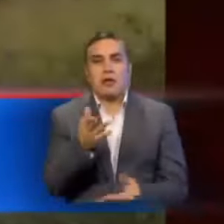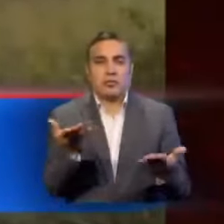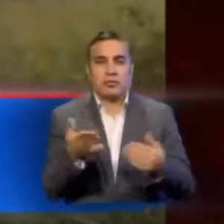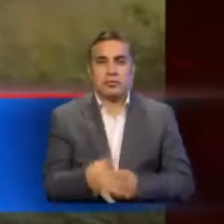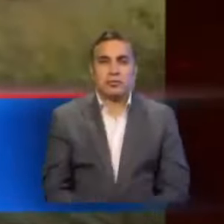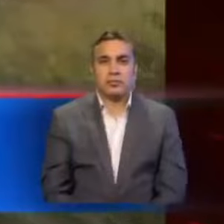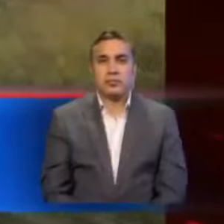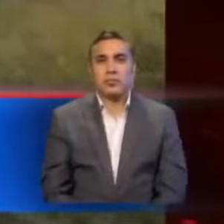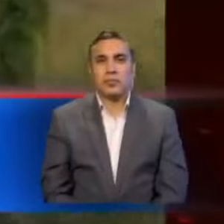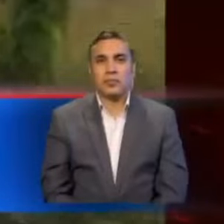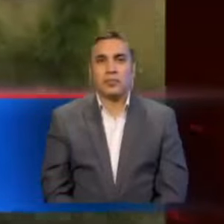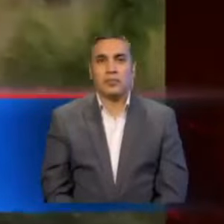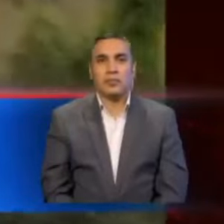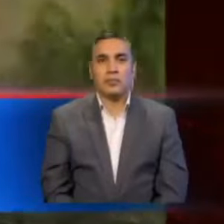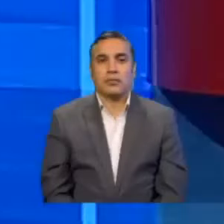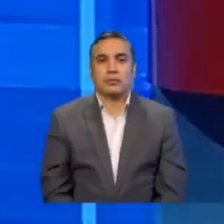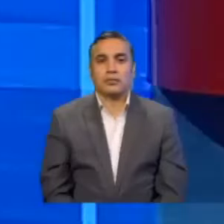TC Televisión.